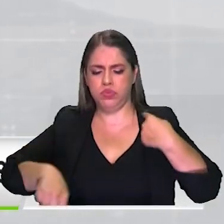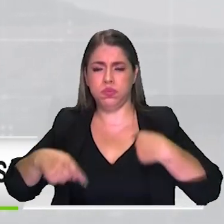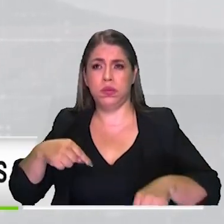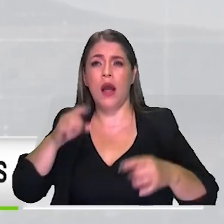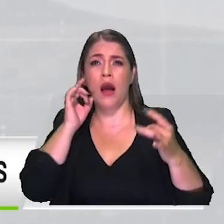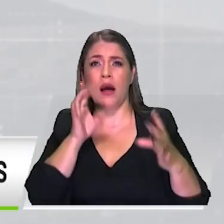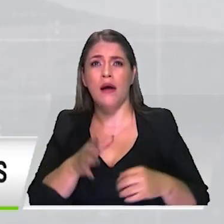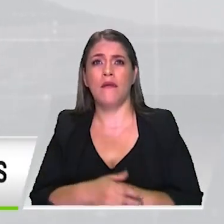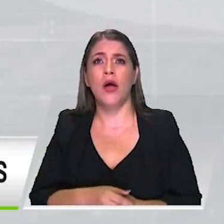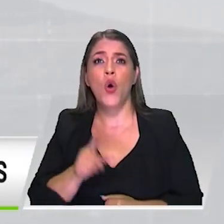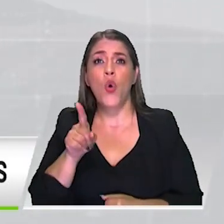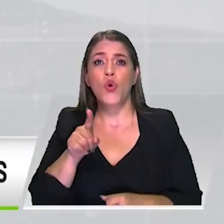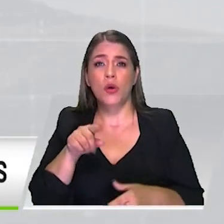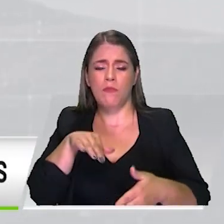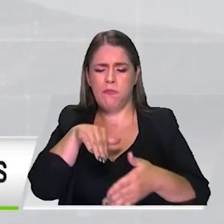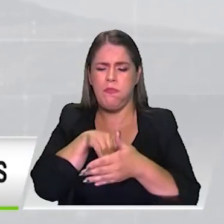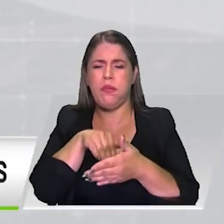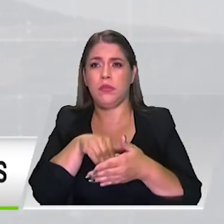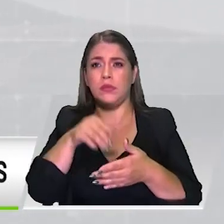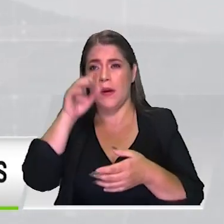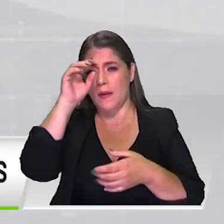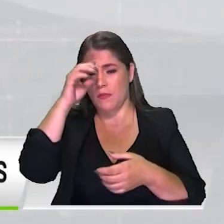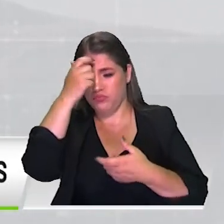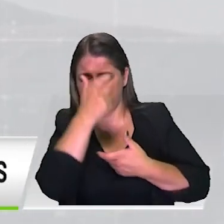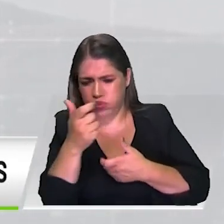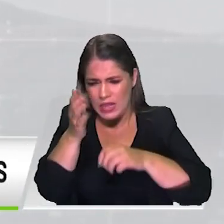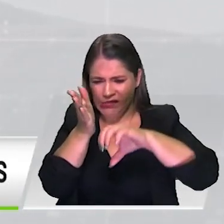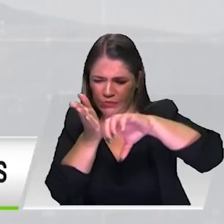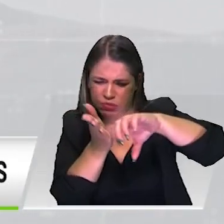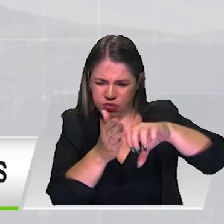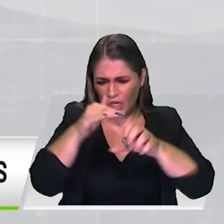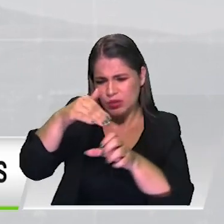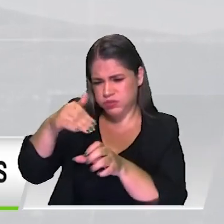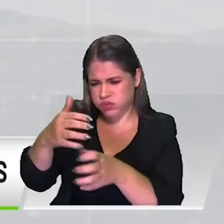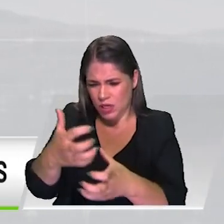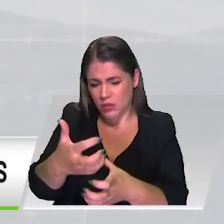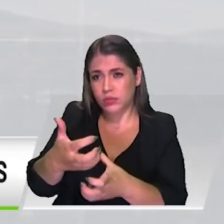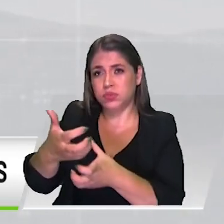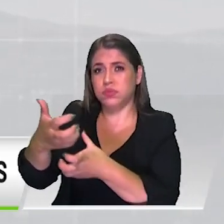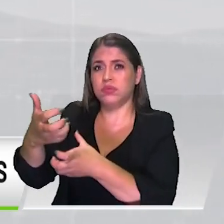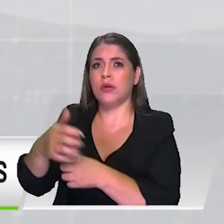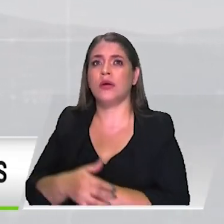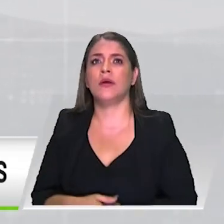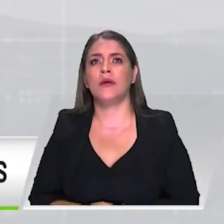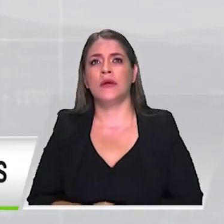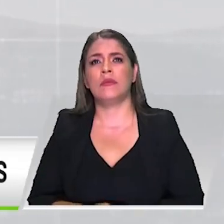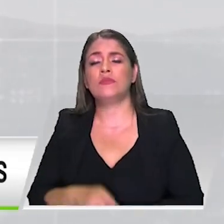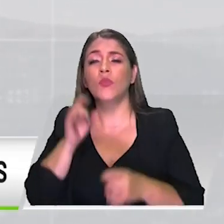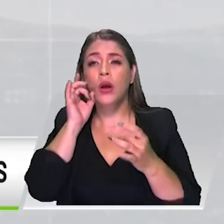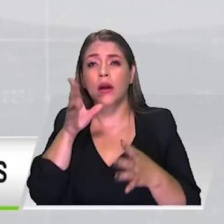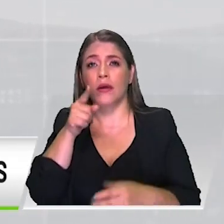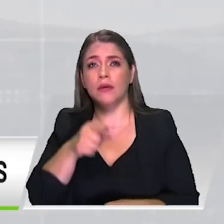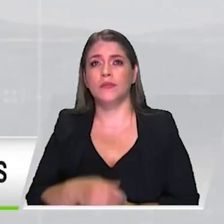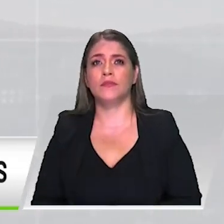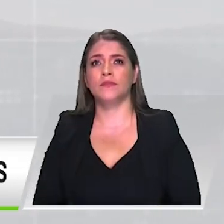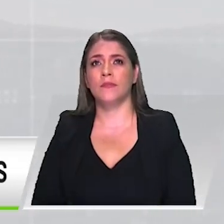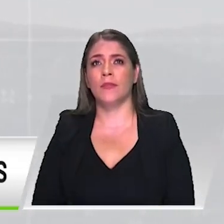ser extraído del vehículo por el cuerpo de bomberos. No lo dejen que se duerma, no se duerma.